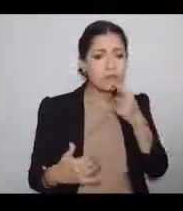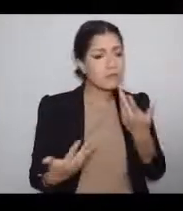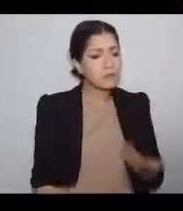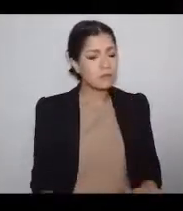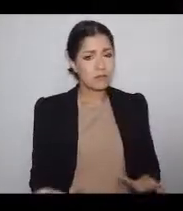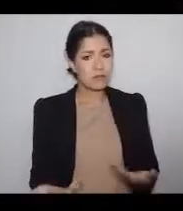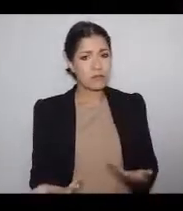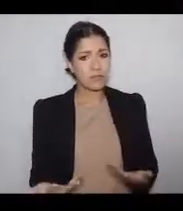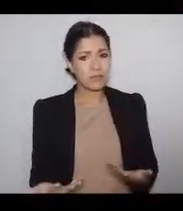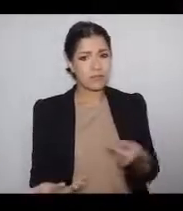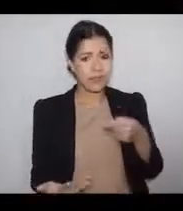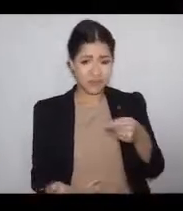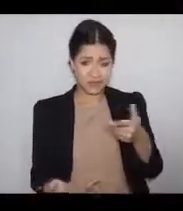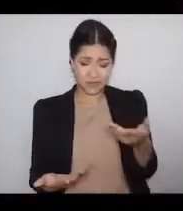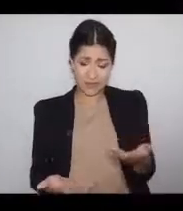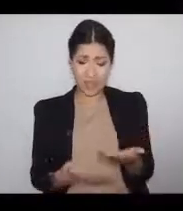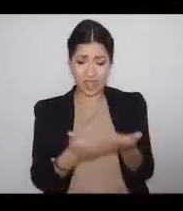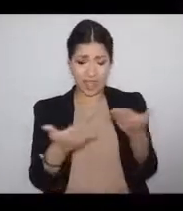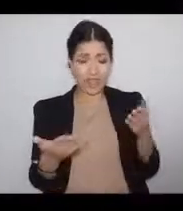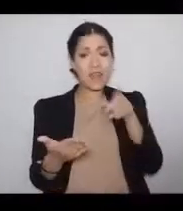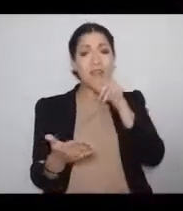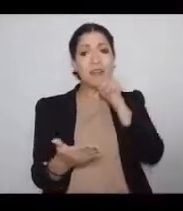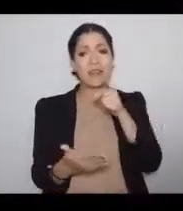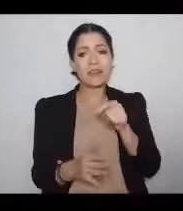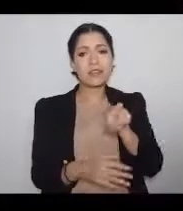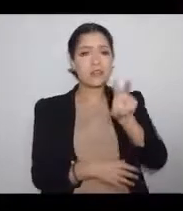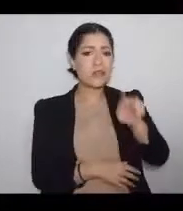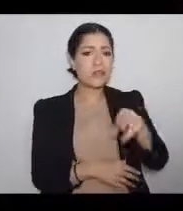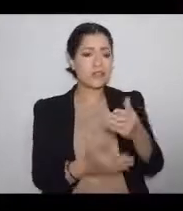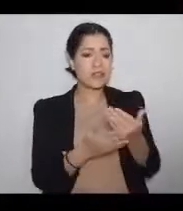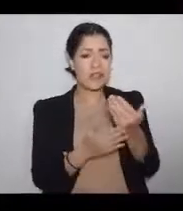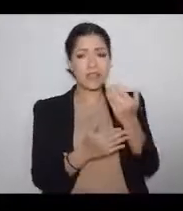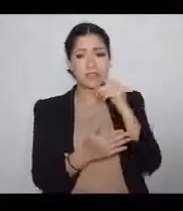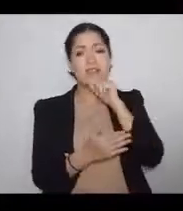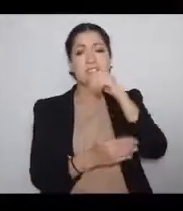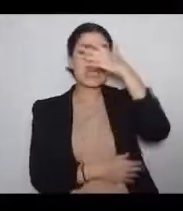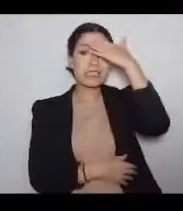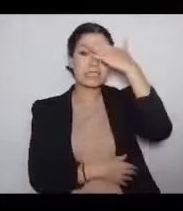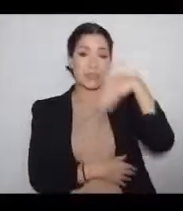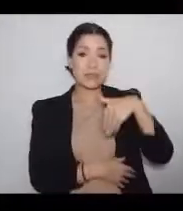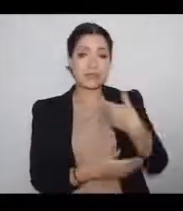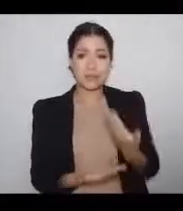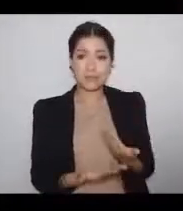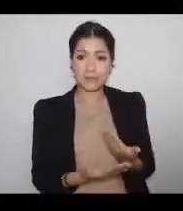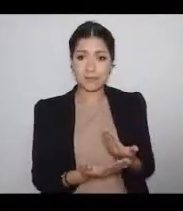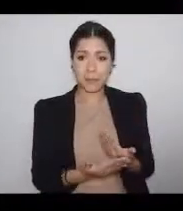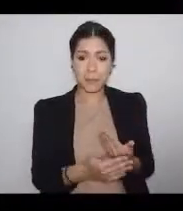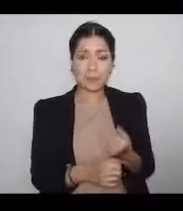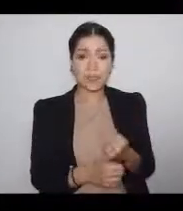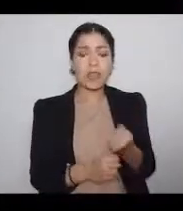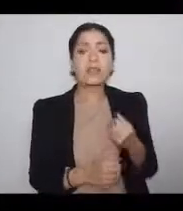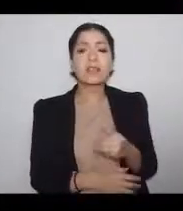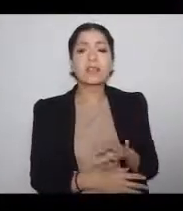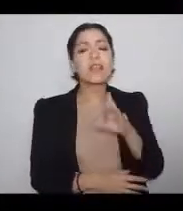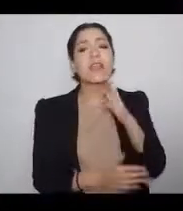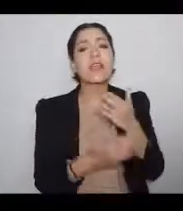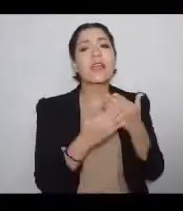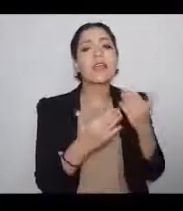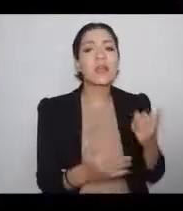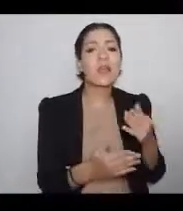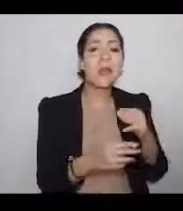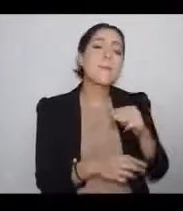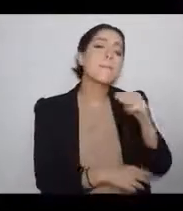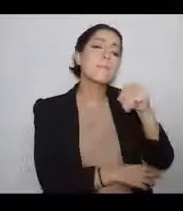decir, Keplerus. Plinio tenía razón, sabía de lo que hablaba. El